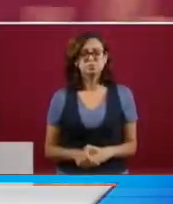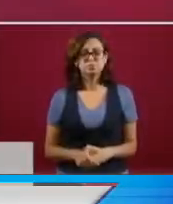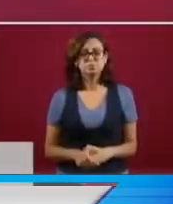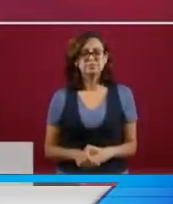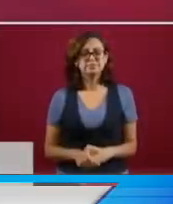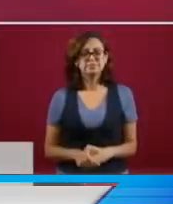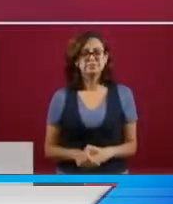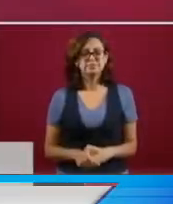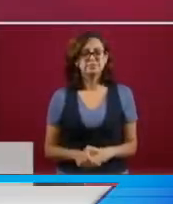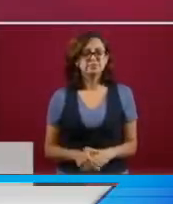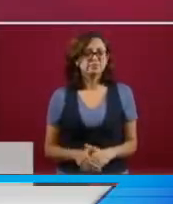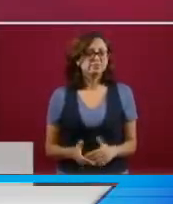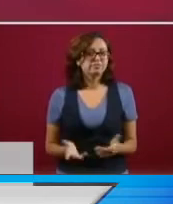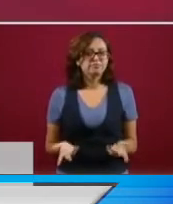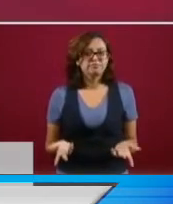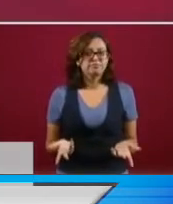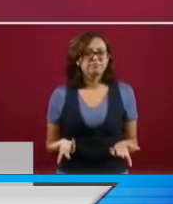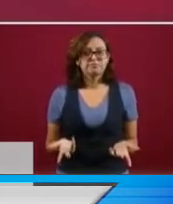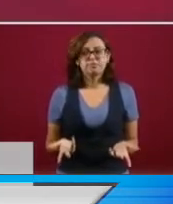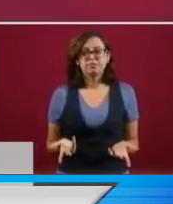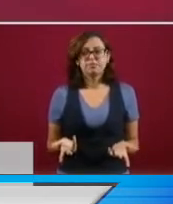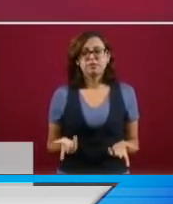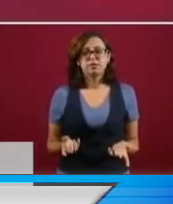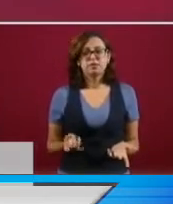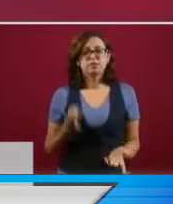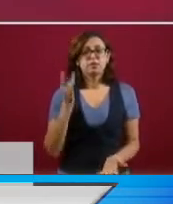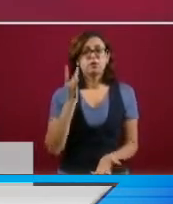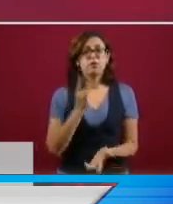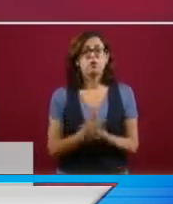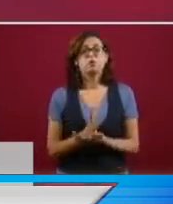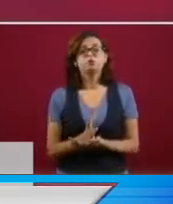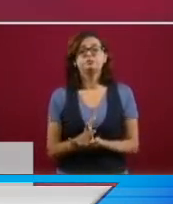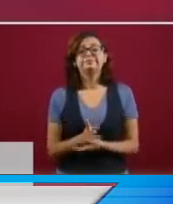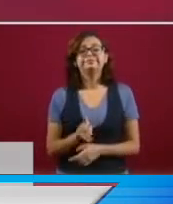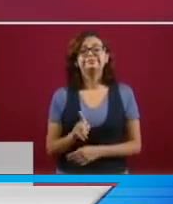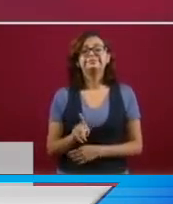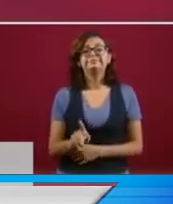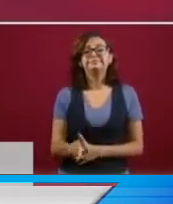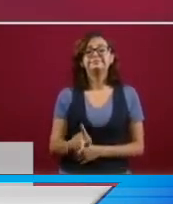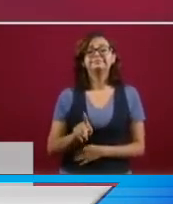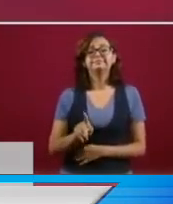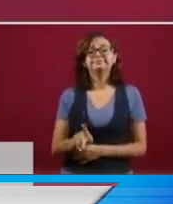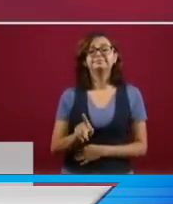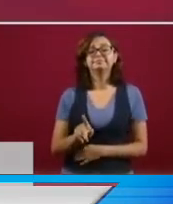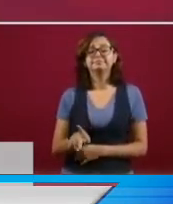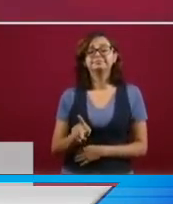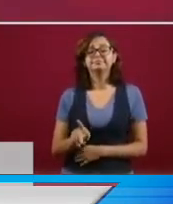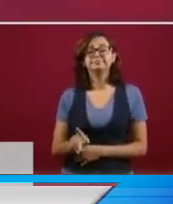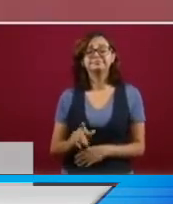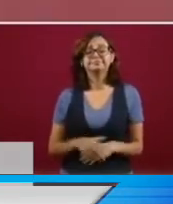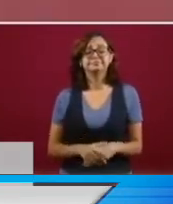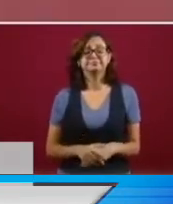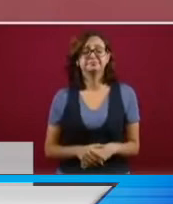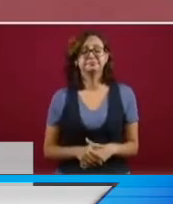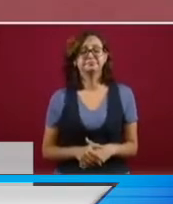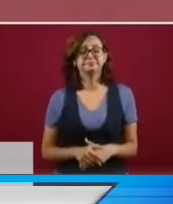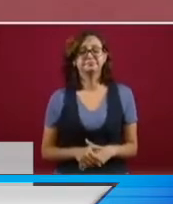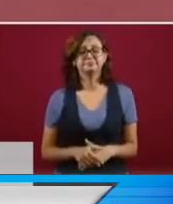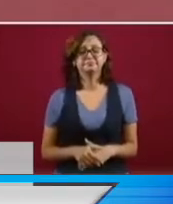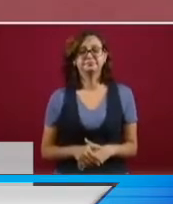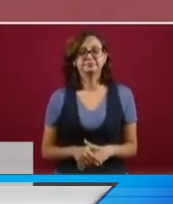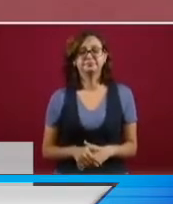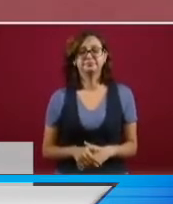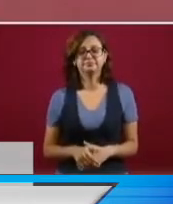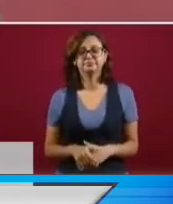Combate a la delincuencia. En la guerra declarada por Calderón fue una actitud irresponsable e irracional en la que se puso en riesgo la imagen de la Secretaría